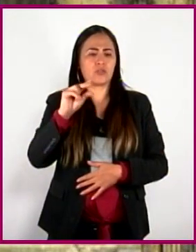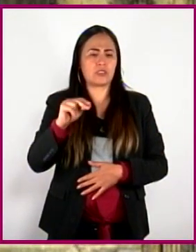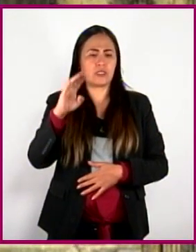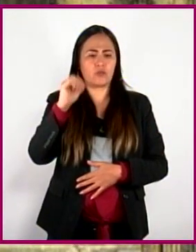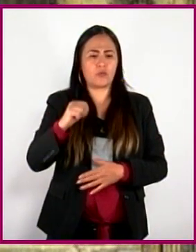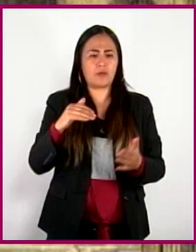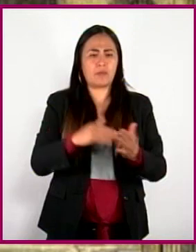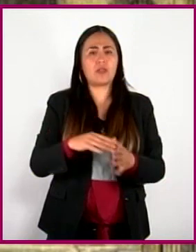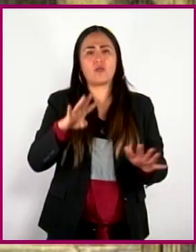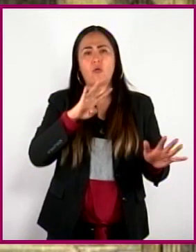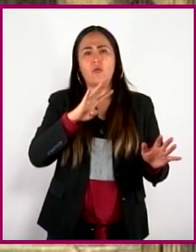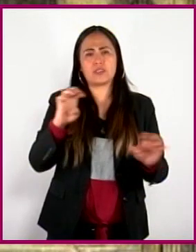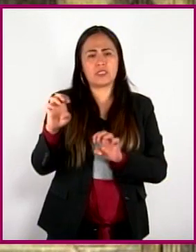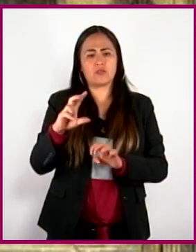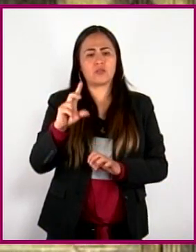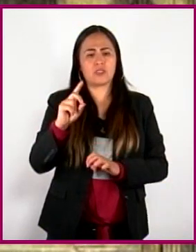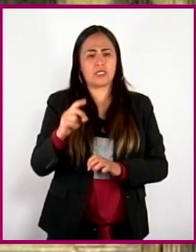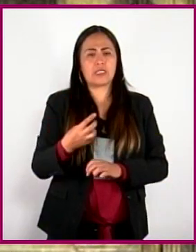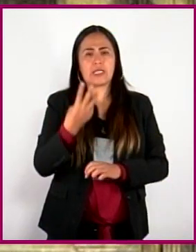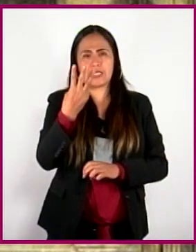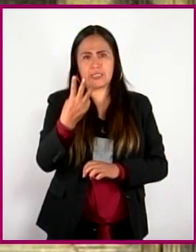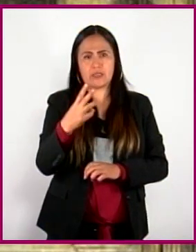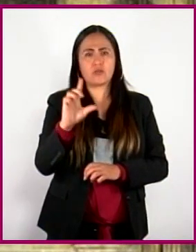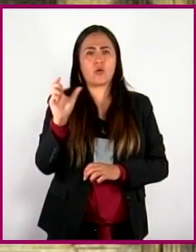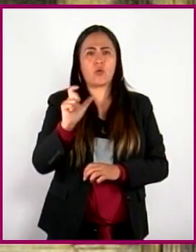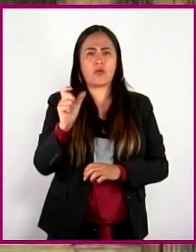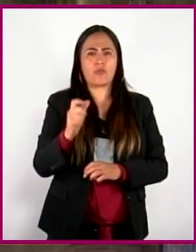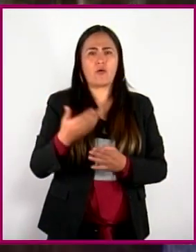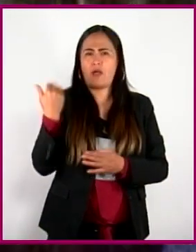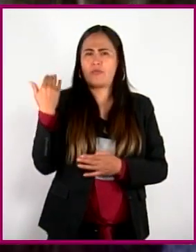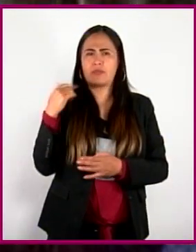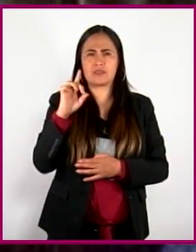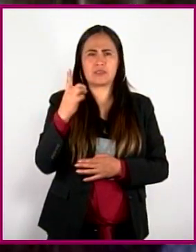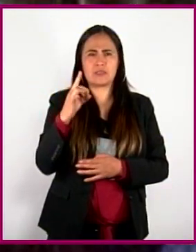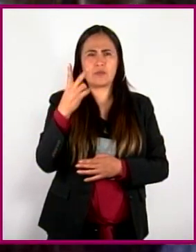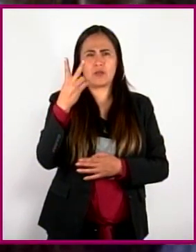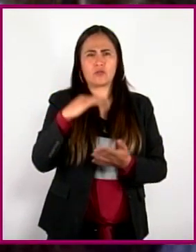82.589.933 y se conoce desde diciembre del 2018.